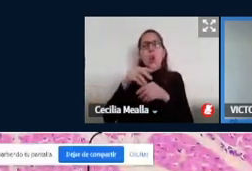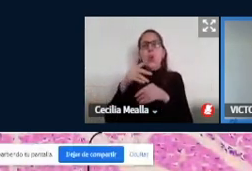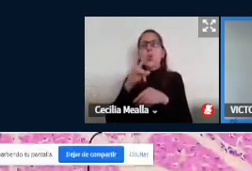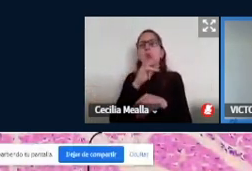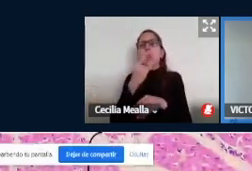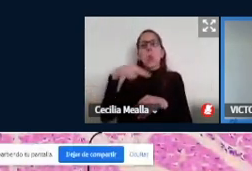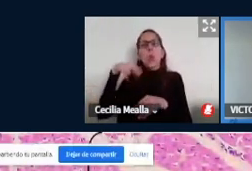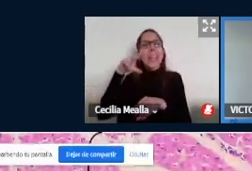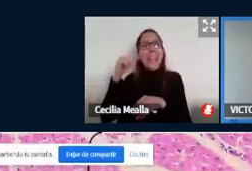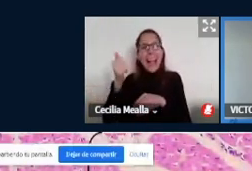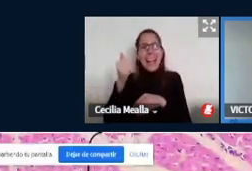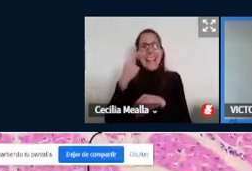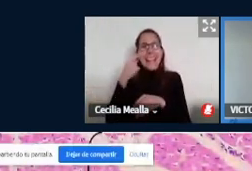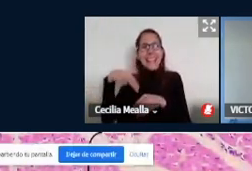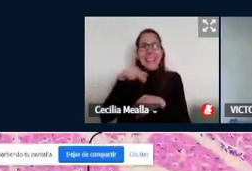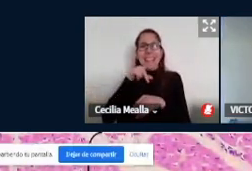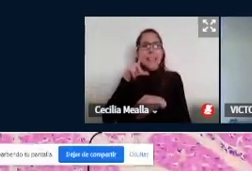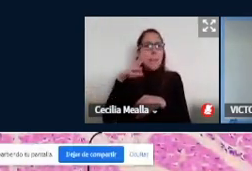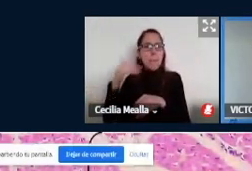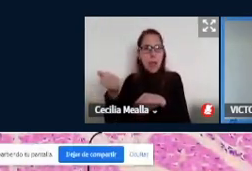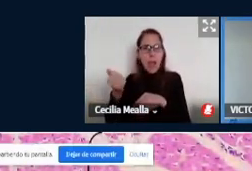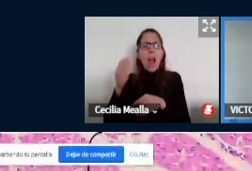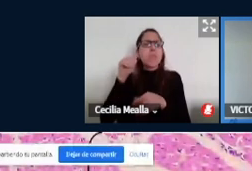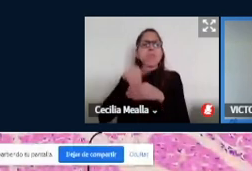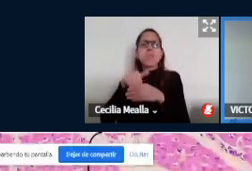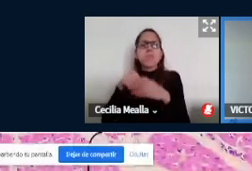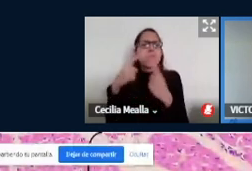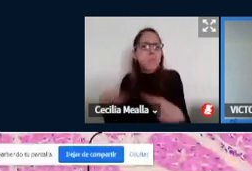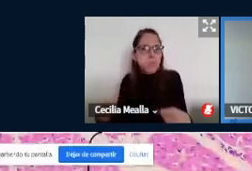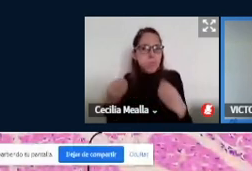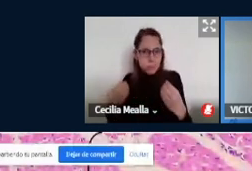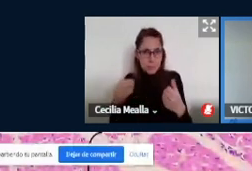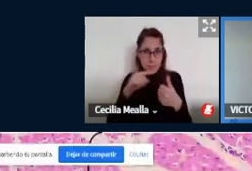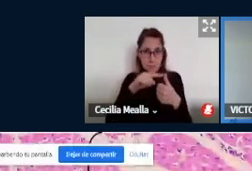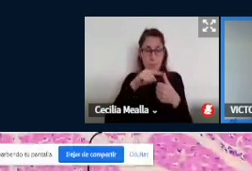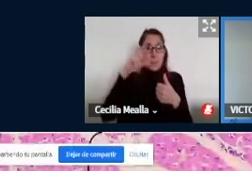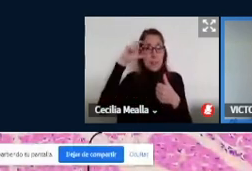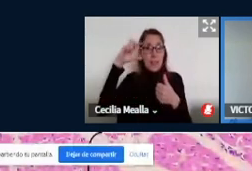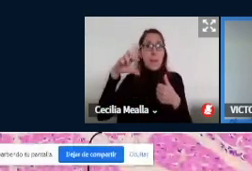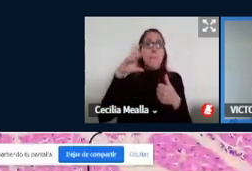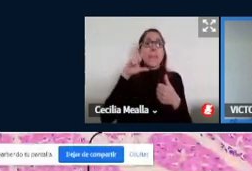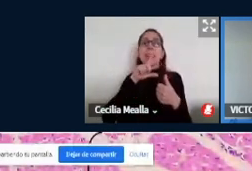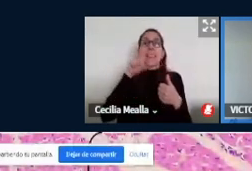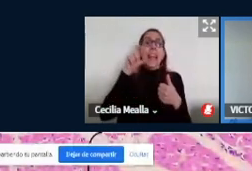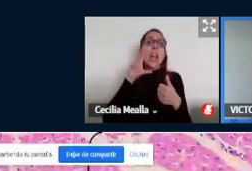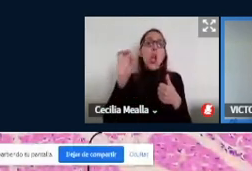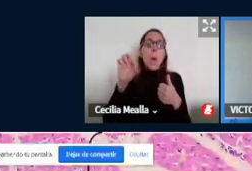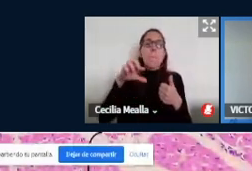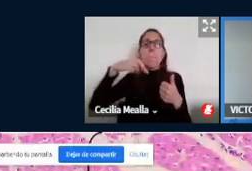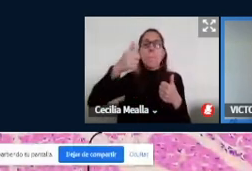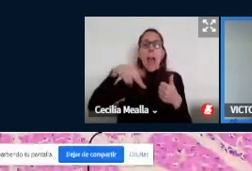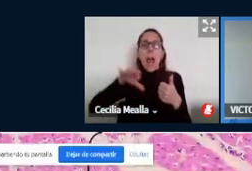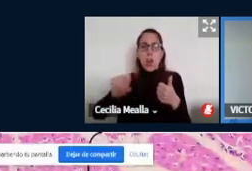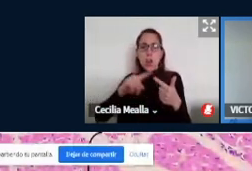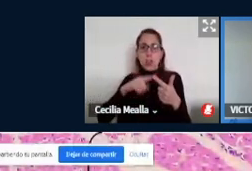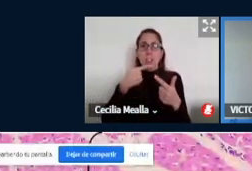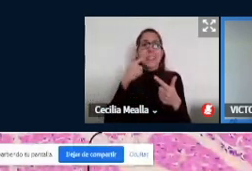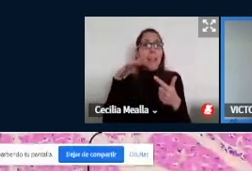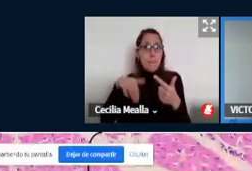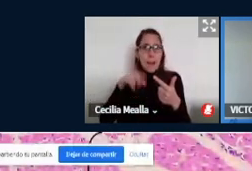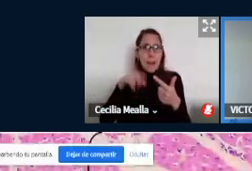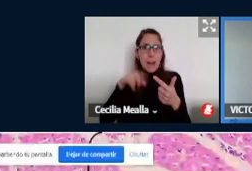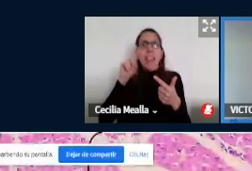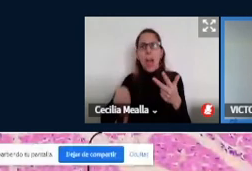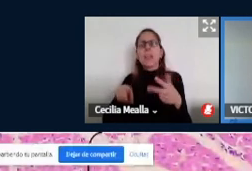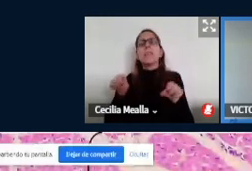por un epitelio plano simple, que es este endotelio, y tenemos también tejido conectivo,